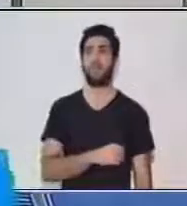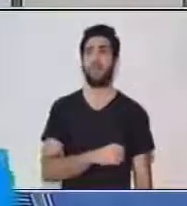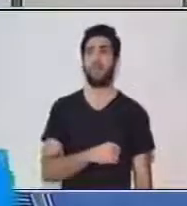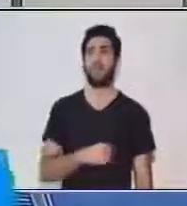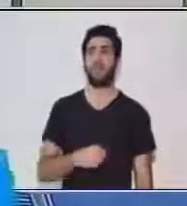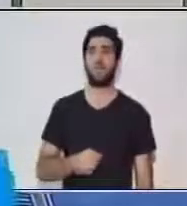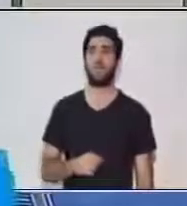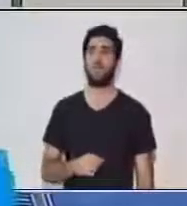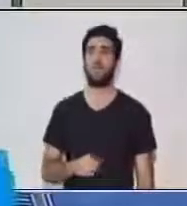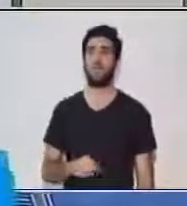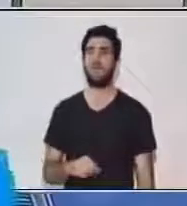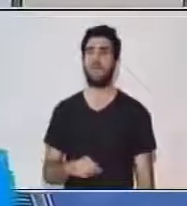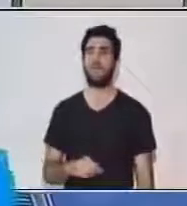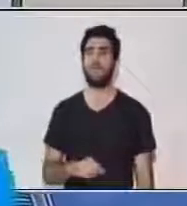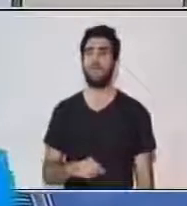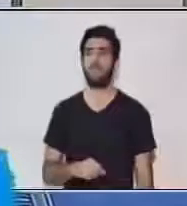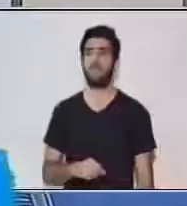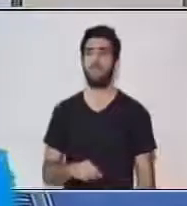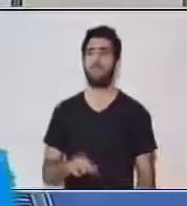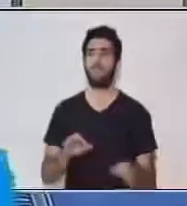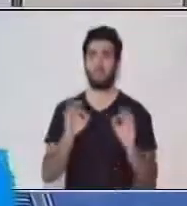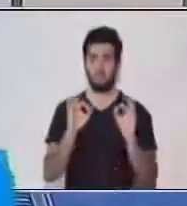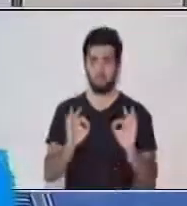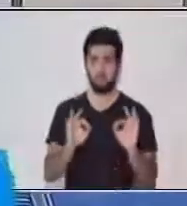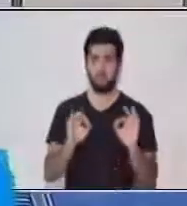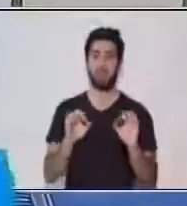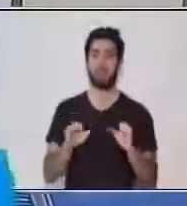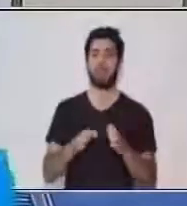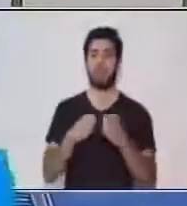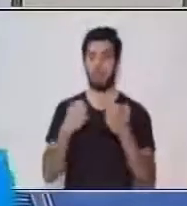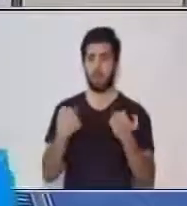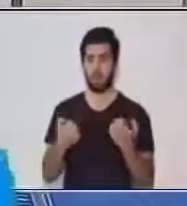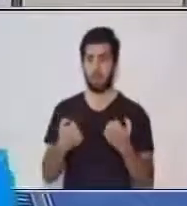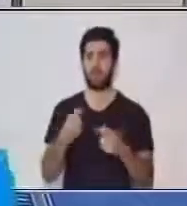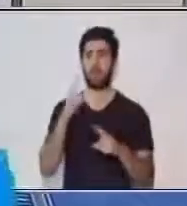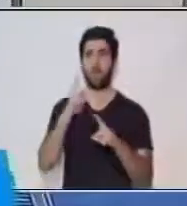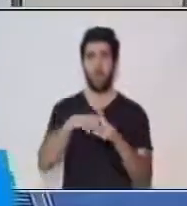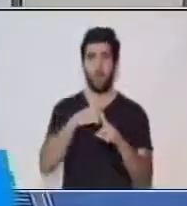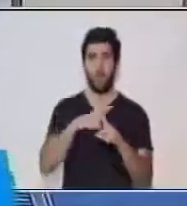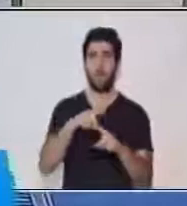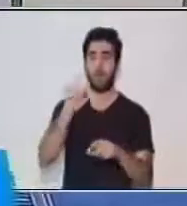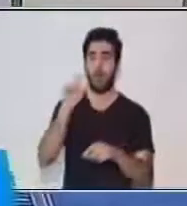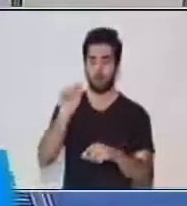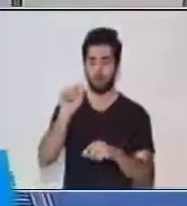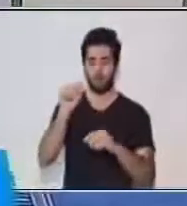0, ¿sí? Entonces, cuando estamos en el punto de equilibrio,